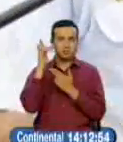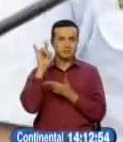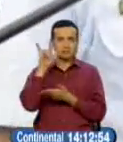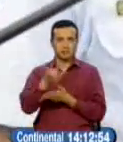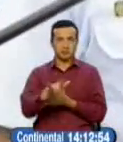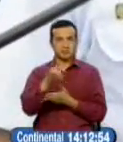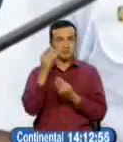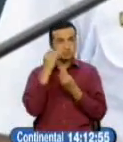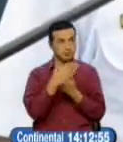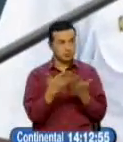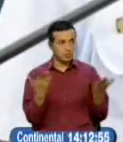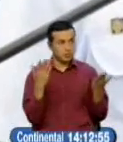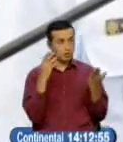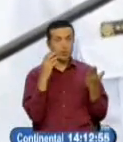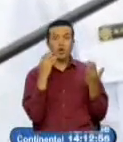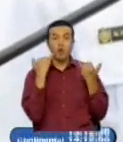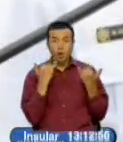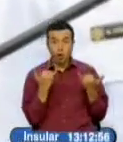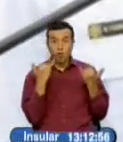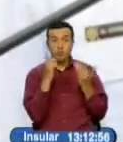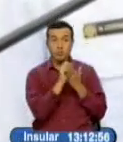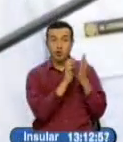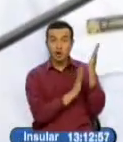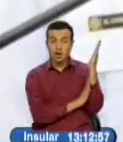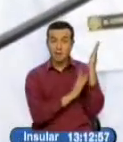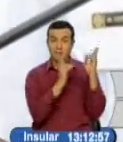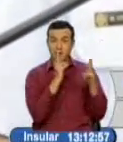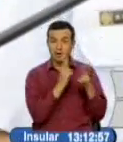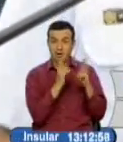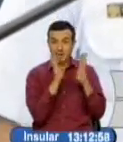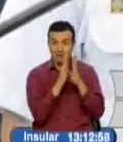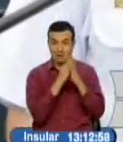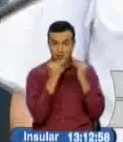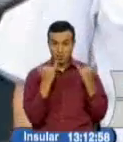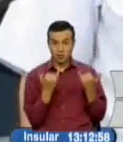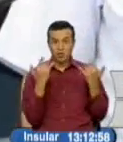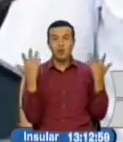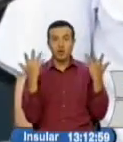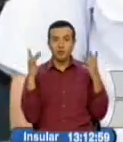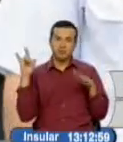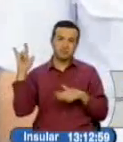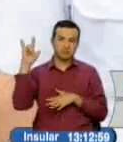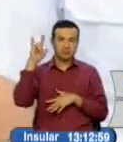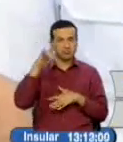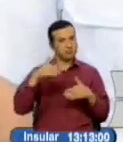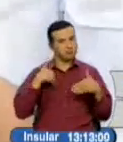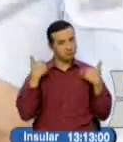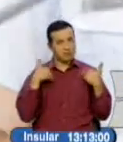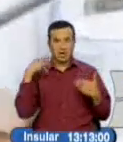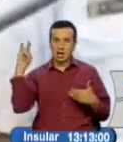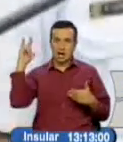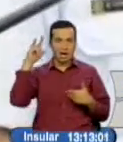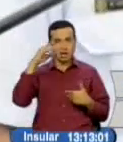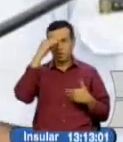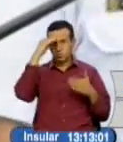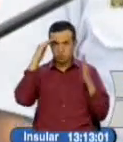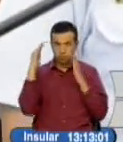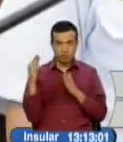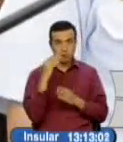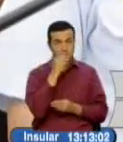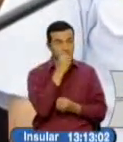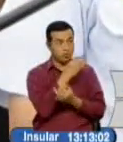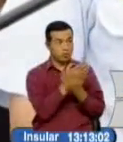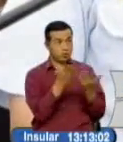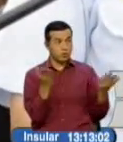Les ofrecemos este programa que lo denominamos Alas para la Alegría y Alas para la Educación. Sepan, niños, que